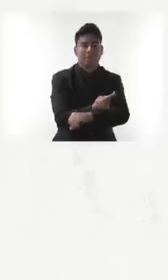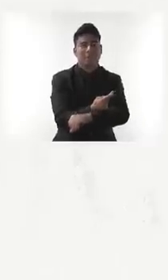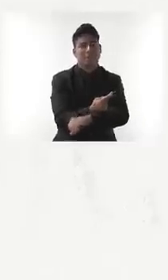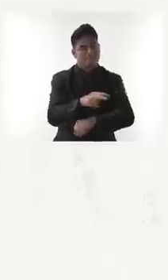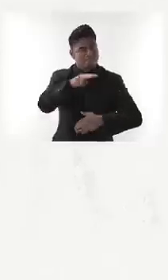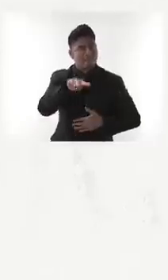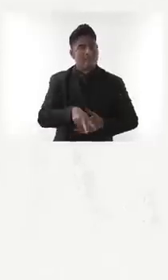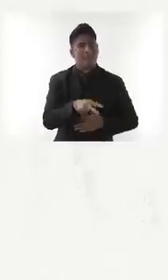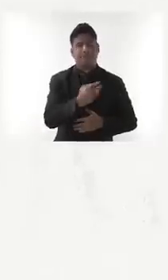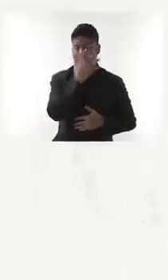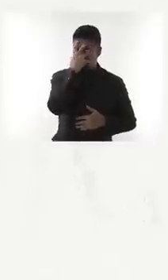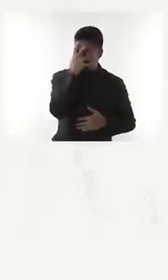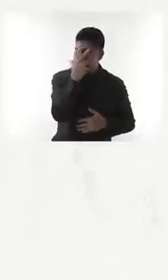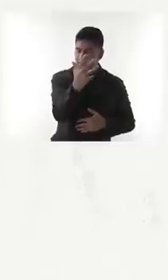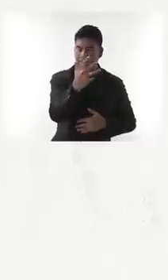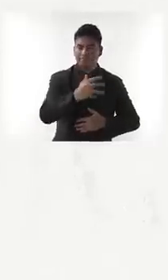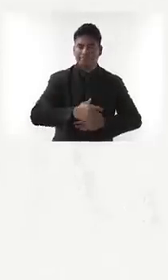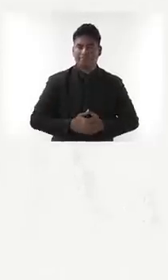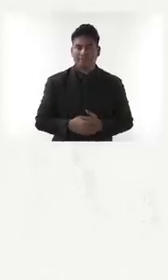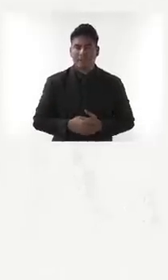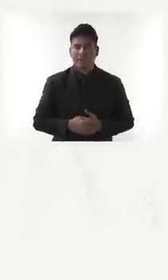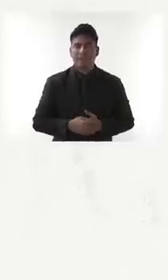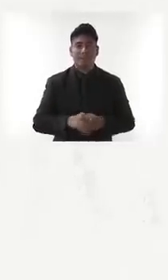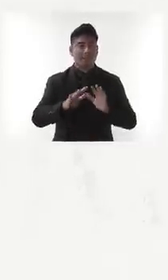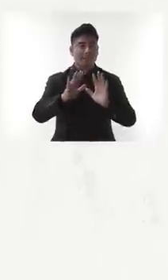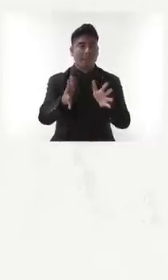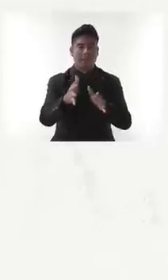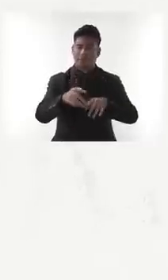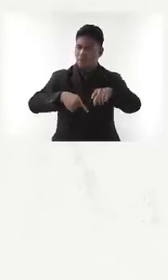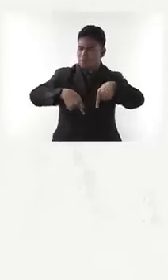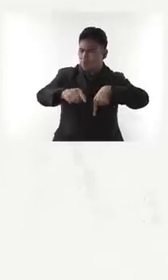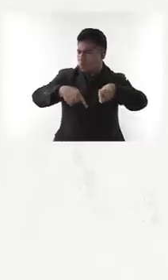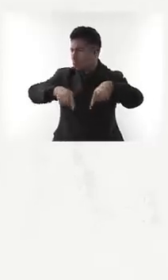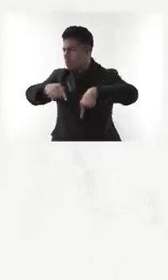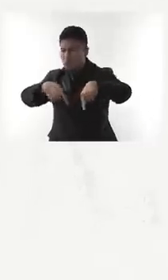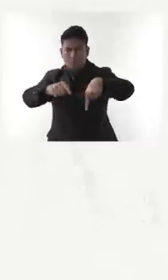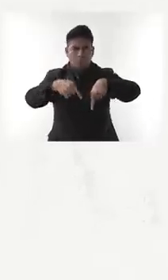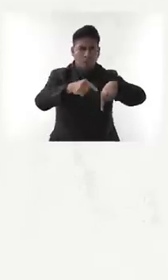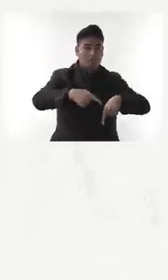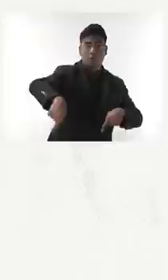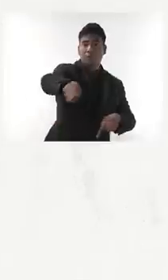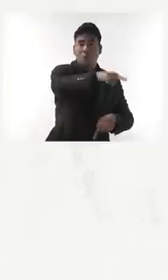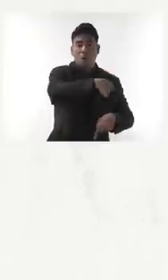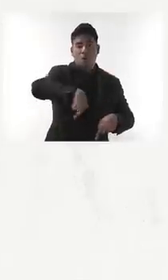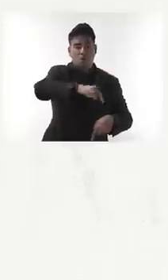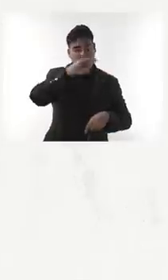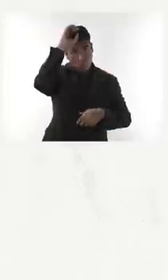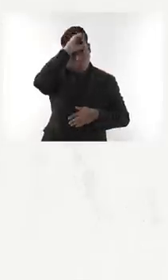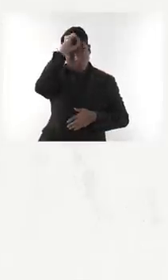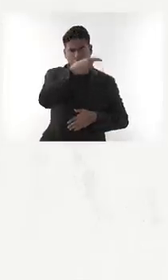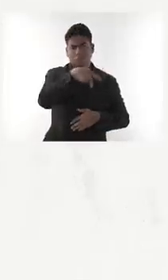serio. Escuchamos a los jugadores, a nuestros seleccionados,